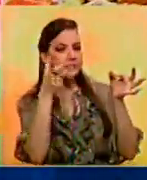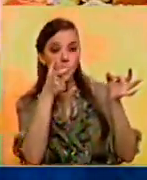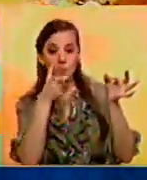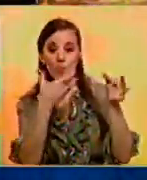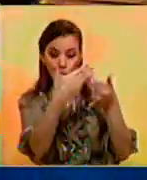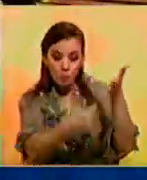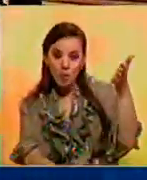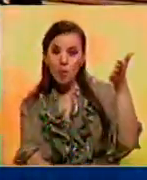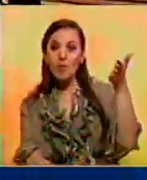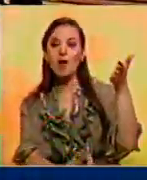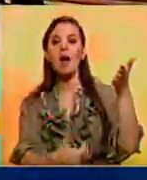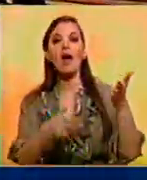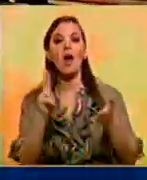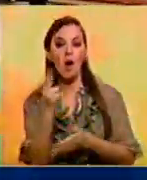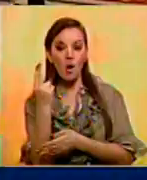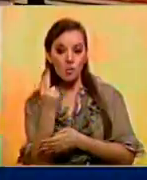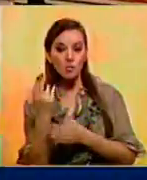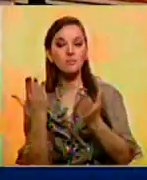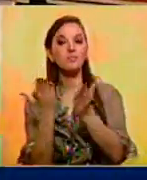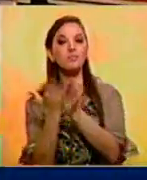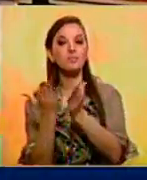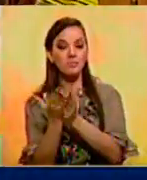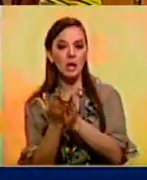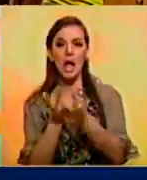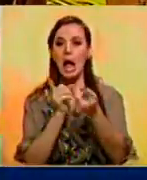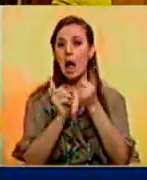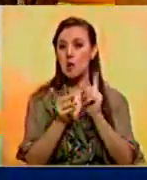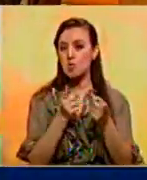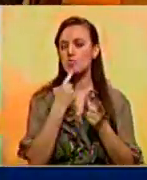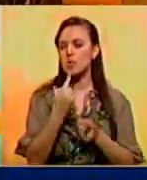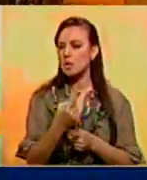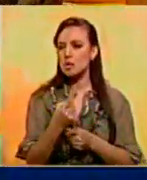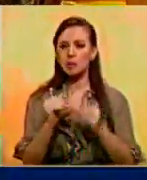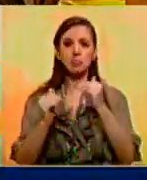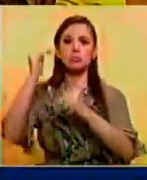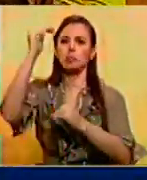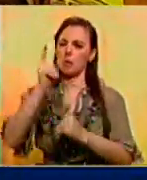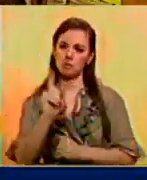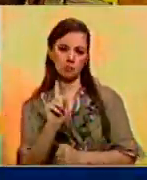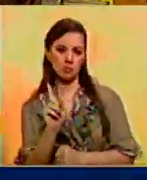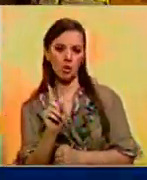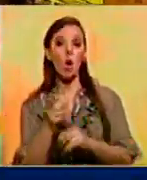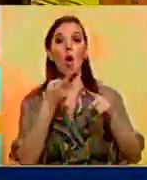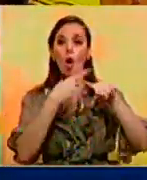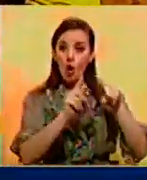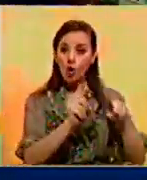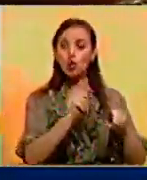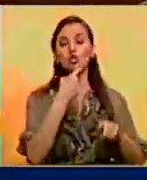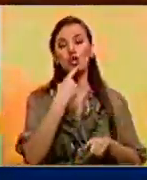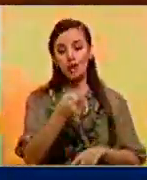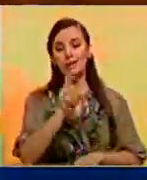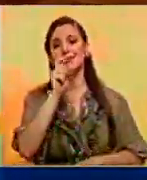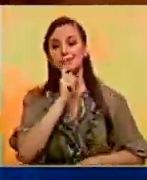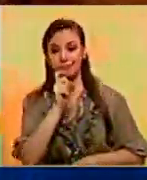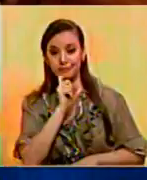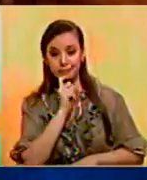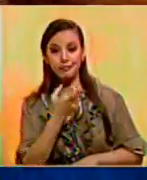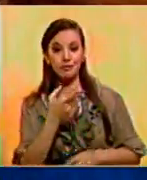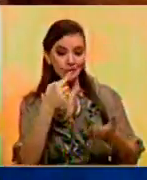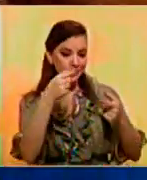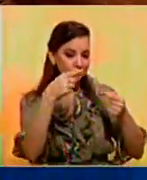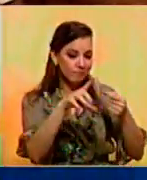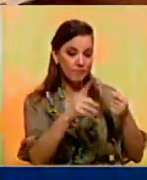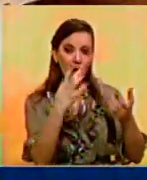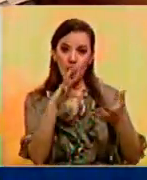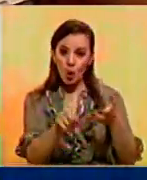los útiles escolares. Algunos aseguran que los precios no son muy elevados este año, pero a otros se les ha hecho cuesta arriba cumplir con lo que les piden